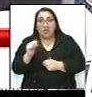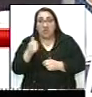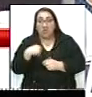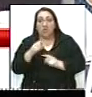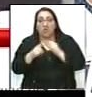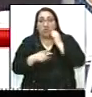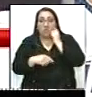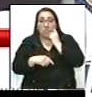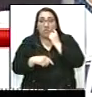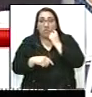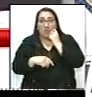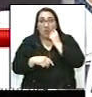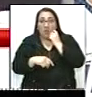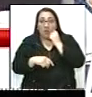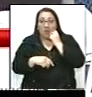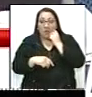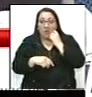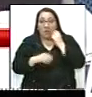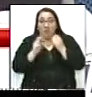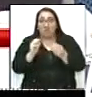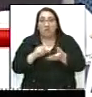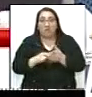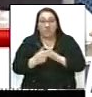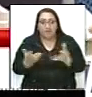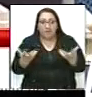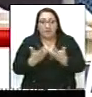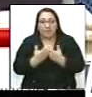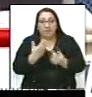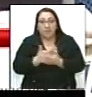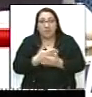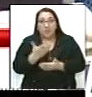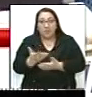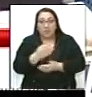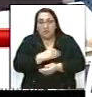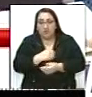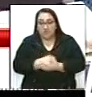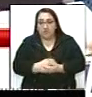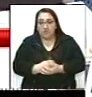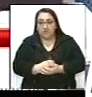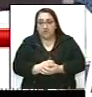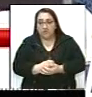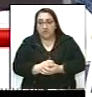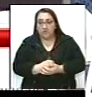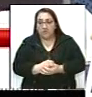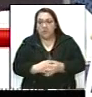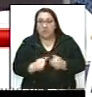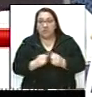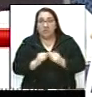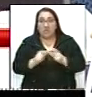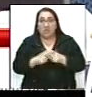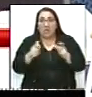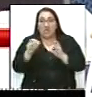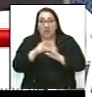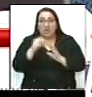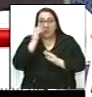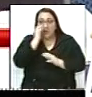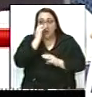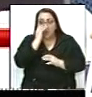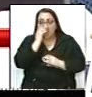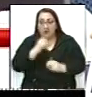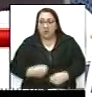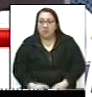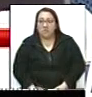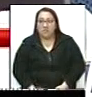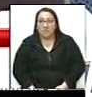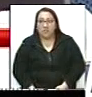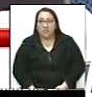consulta previa. Entonces vamos a ver cómo compatibilizamos la propuesta del Ejecutivo en el tema de las macroregiones con